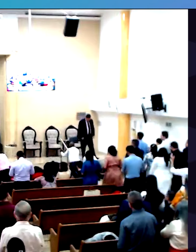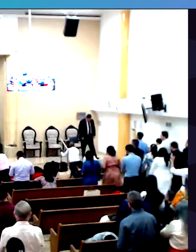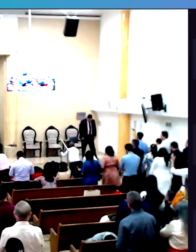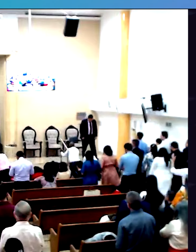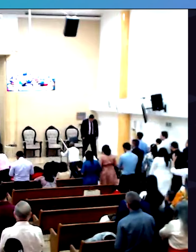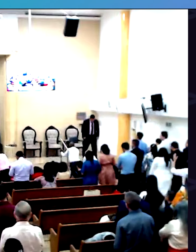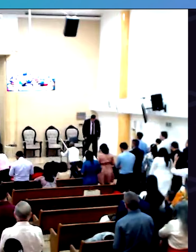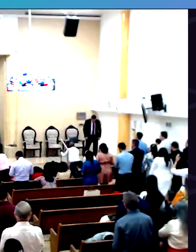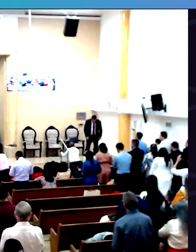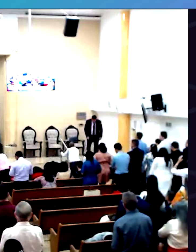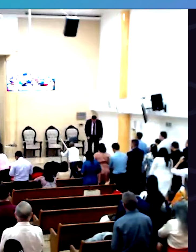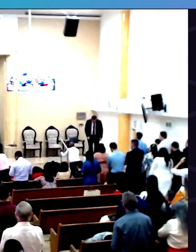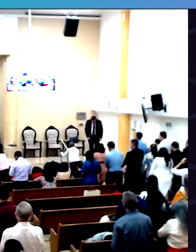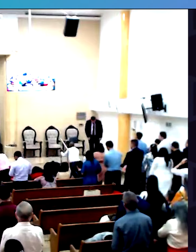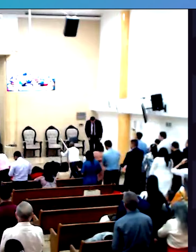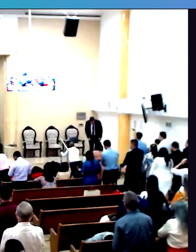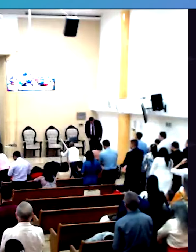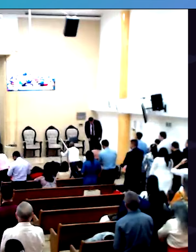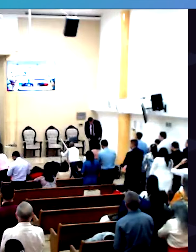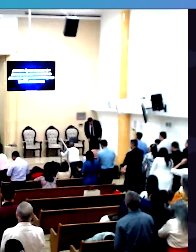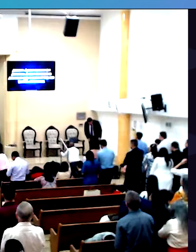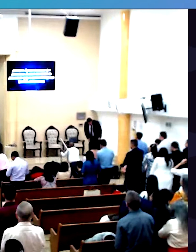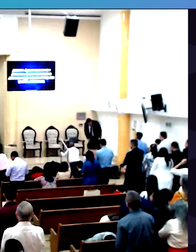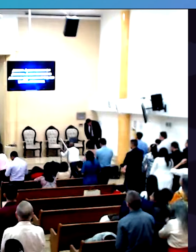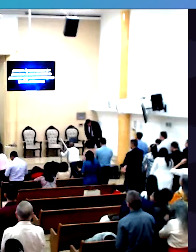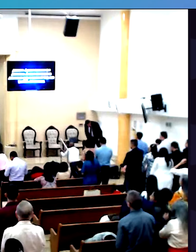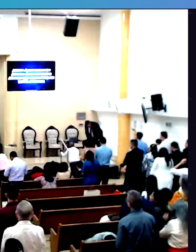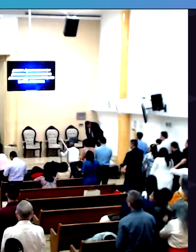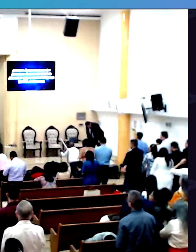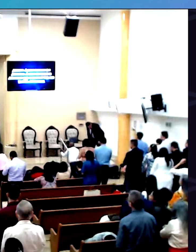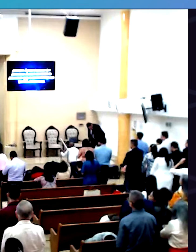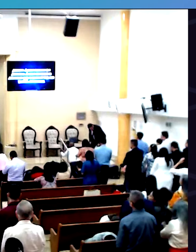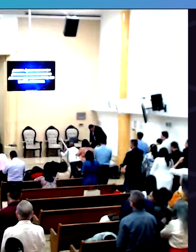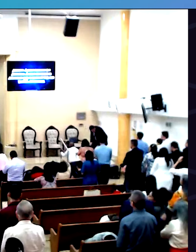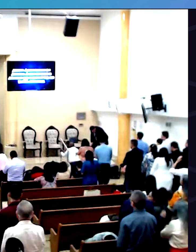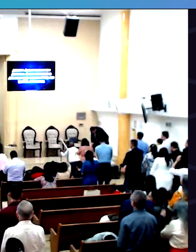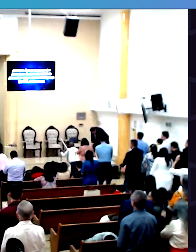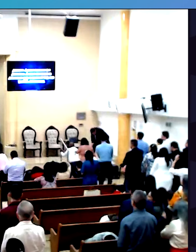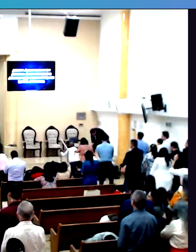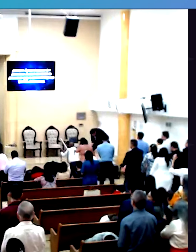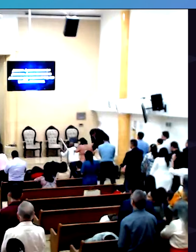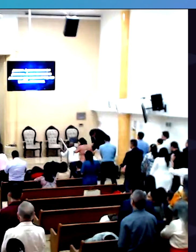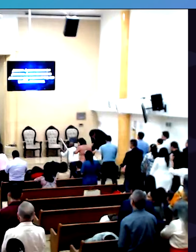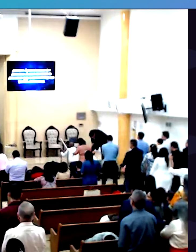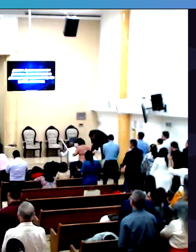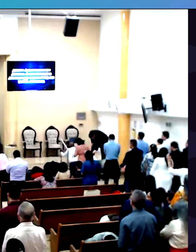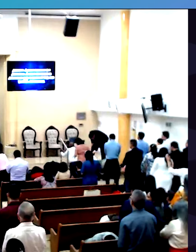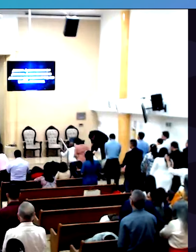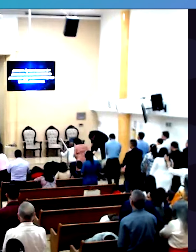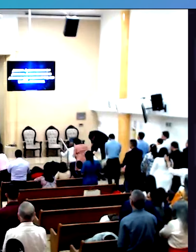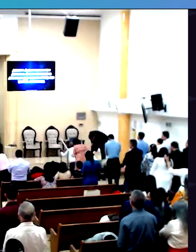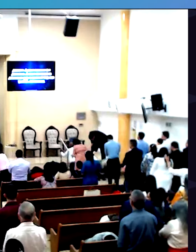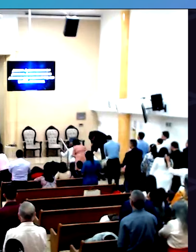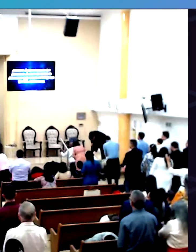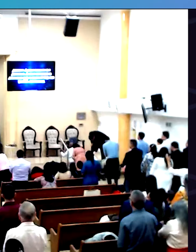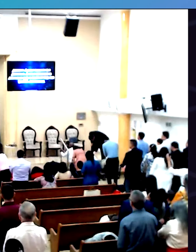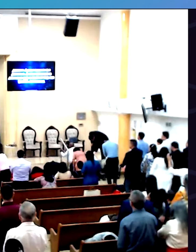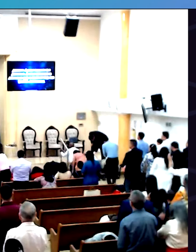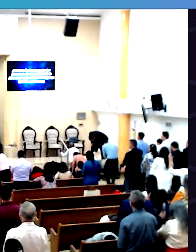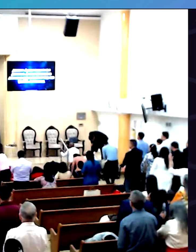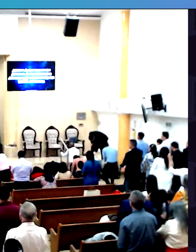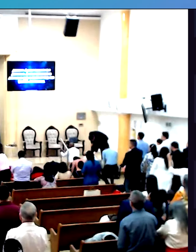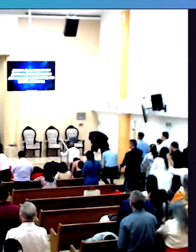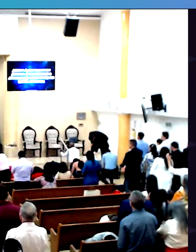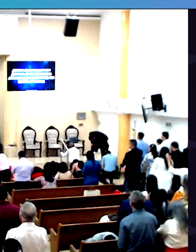debemos hacer es seguir tomados de su mano, no alejarnos de Él. Cuando te es animado, ore. Cuando no quiera volver a la